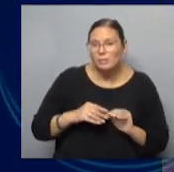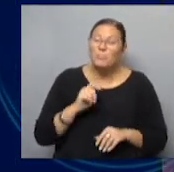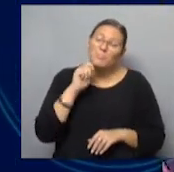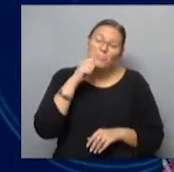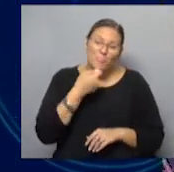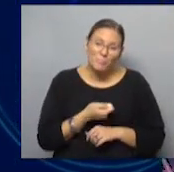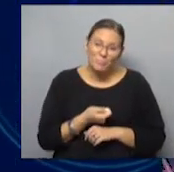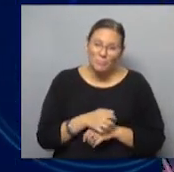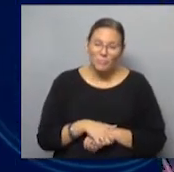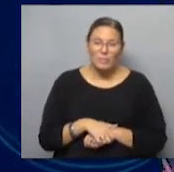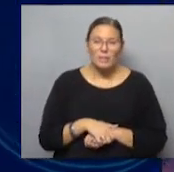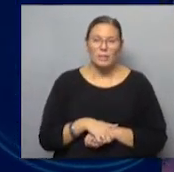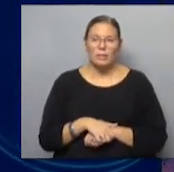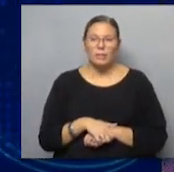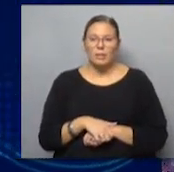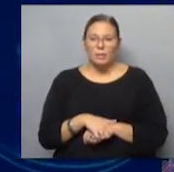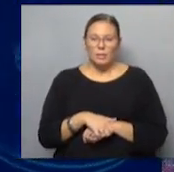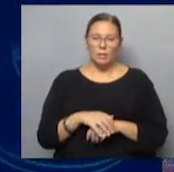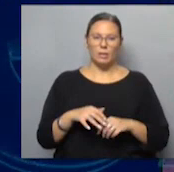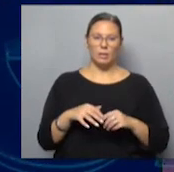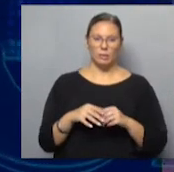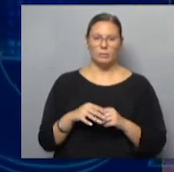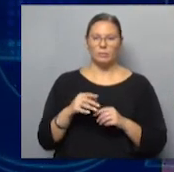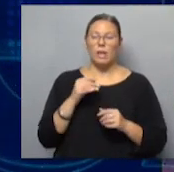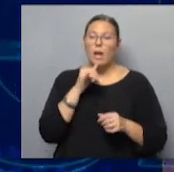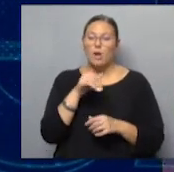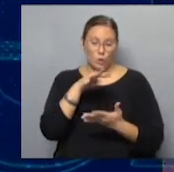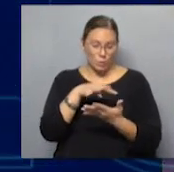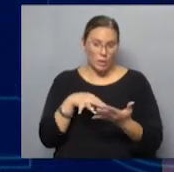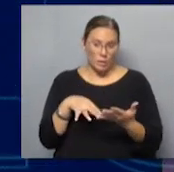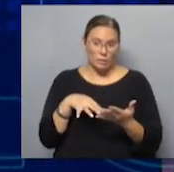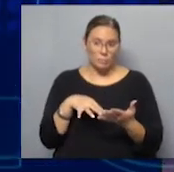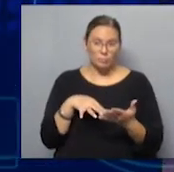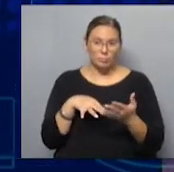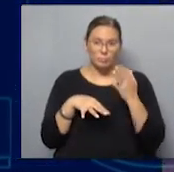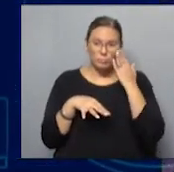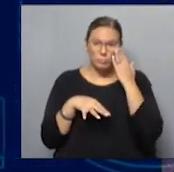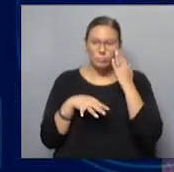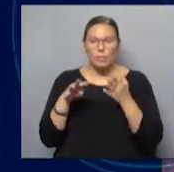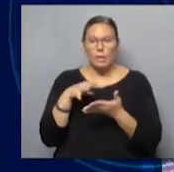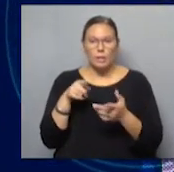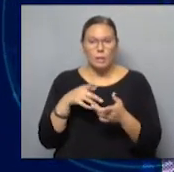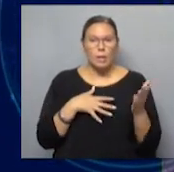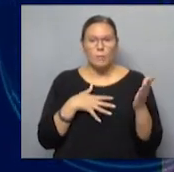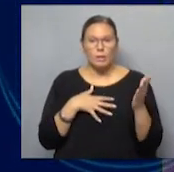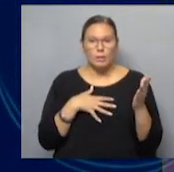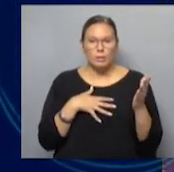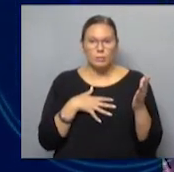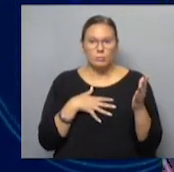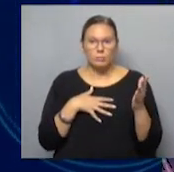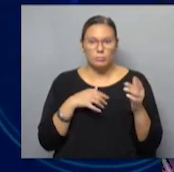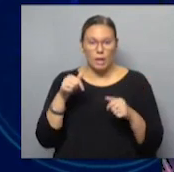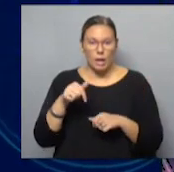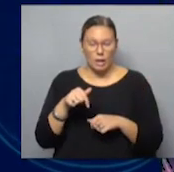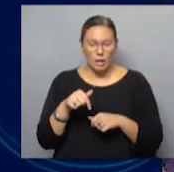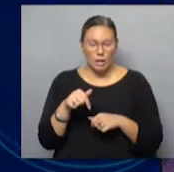lindo. Bueno, hablan un poco en lo que estuve leyendo sobre la pieza, que